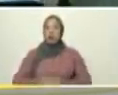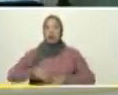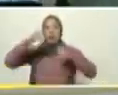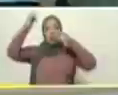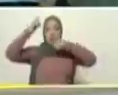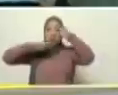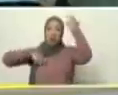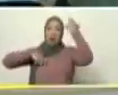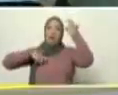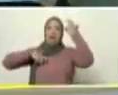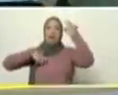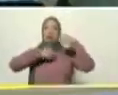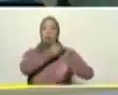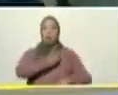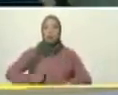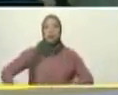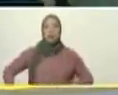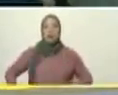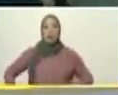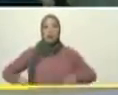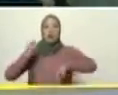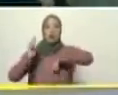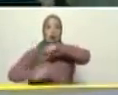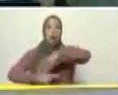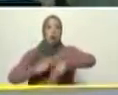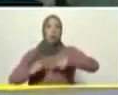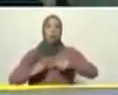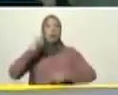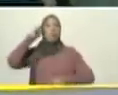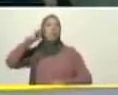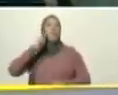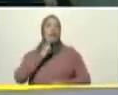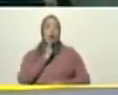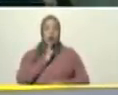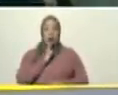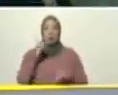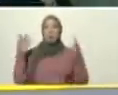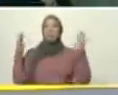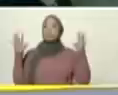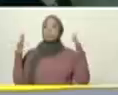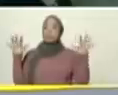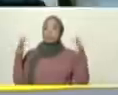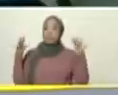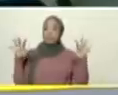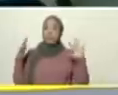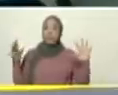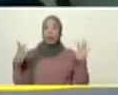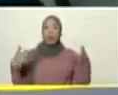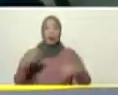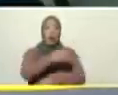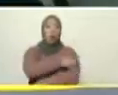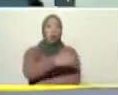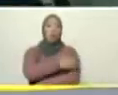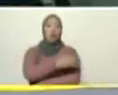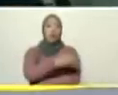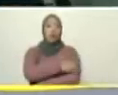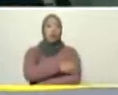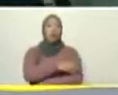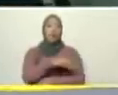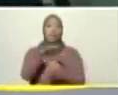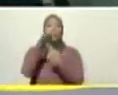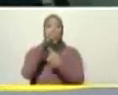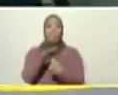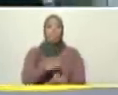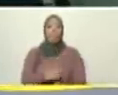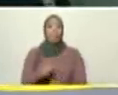Hugo Rafael Chávez Frías y la Revolución Bolivariana, en donde el poder de esa oligarquía se puso de